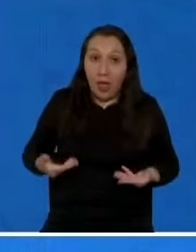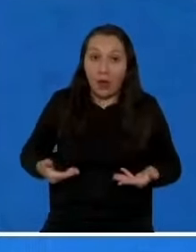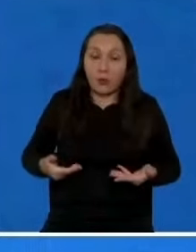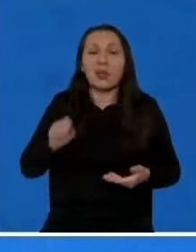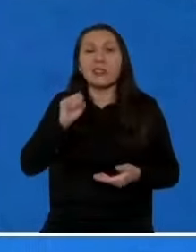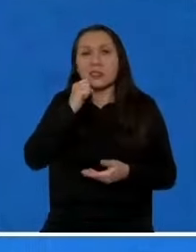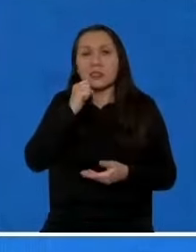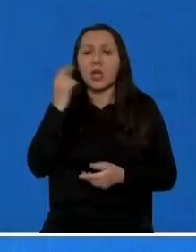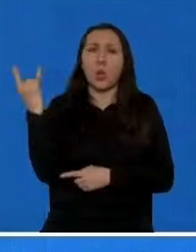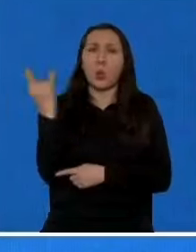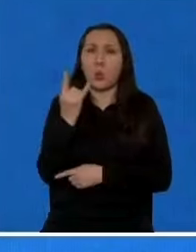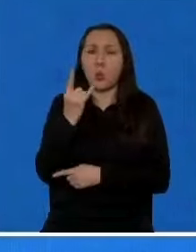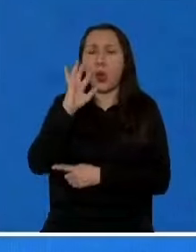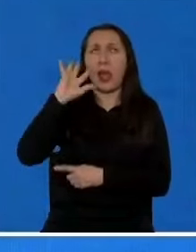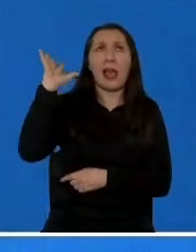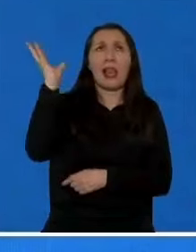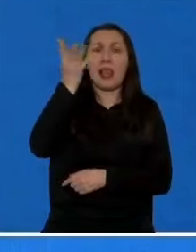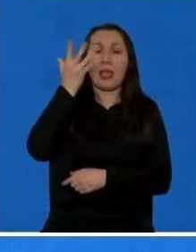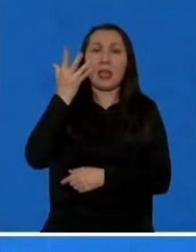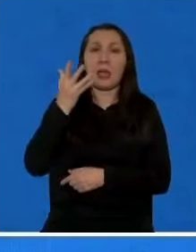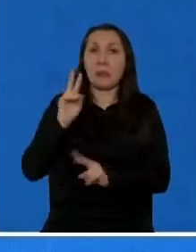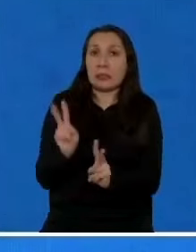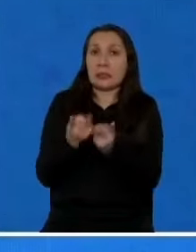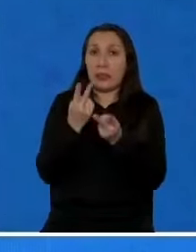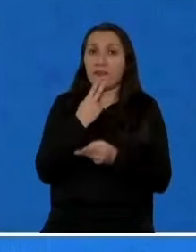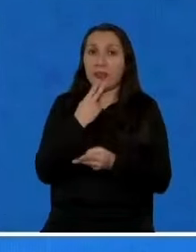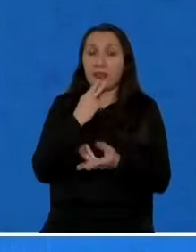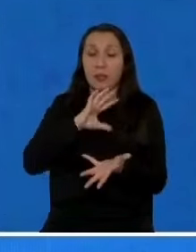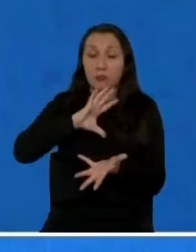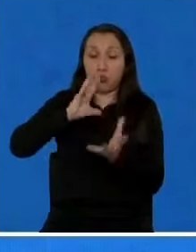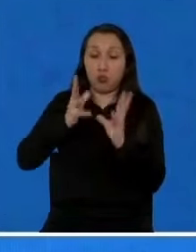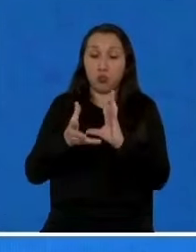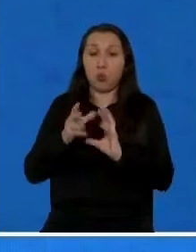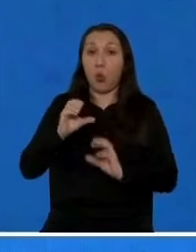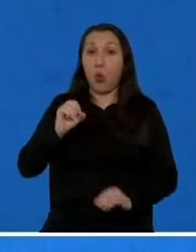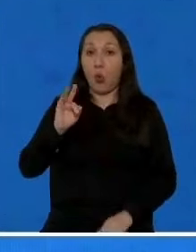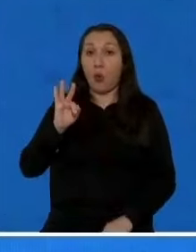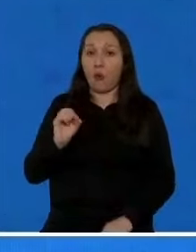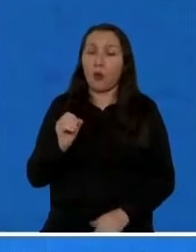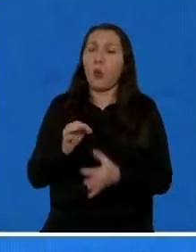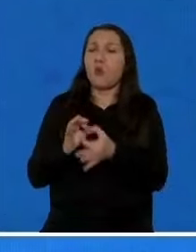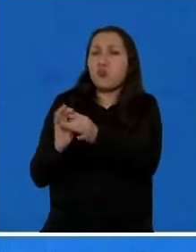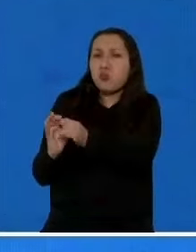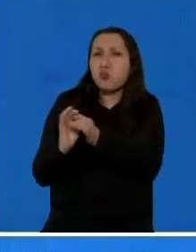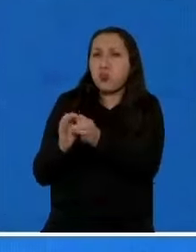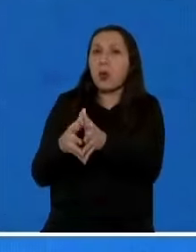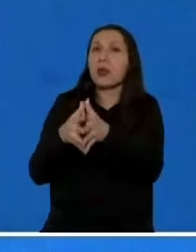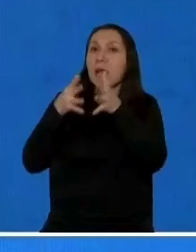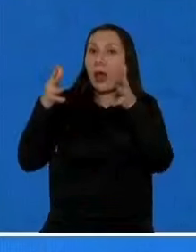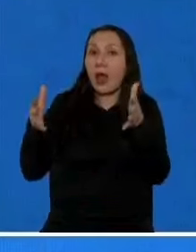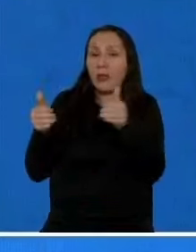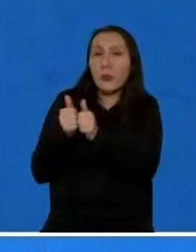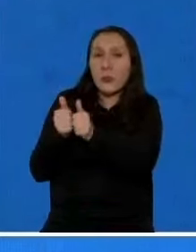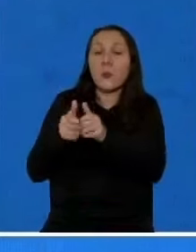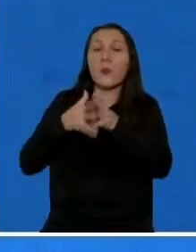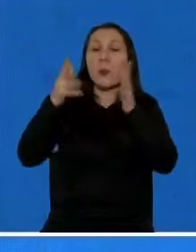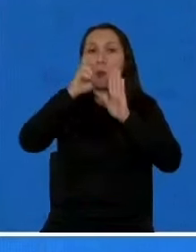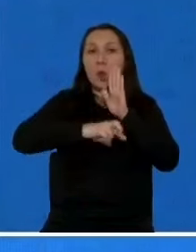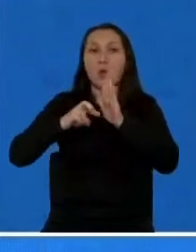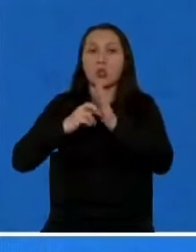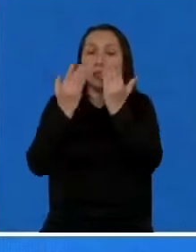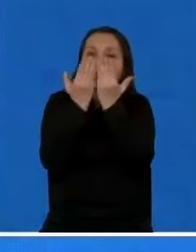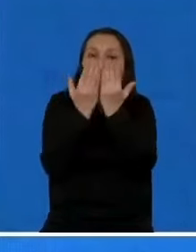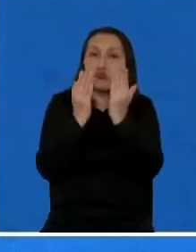es la emergencia climática y la supervivencia de nuestro planeta. Y Corfo es un tremendo aliado en grandes proyectos que nos